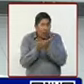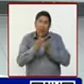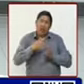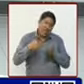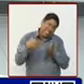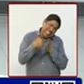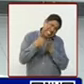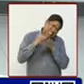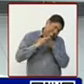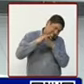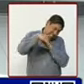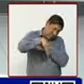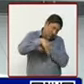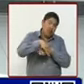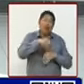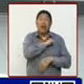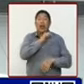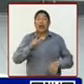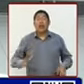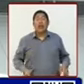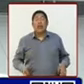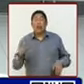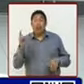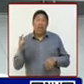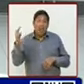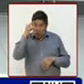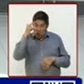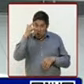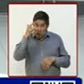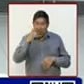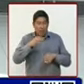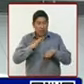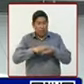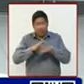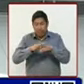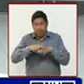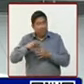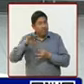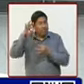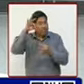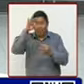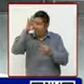la alcaldía los ha notificado para que desalojen el lugar porque hay temor de que se produzca un derrumbe.